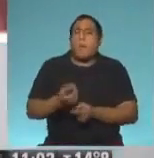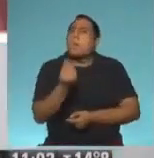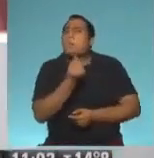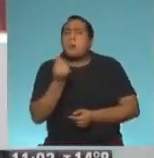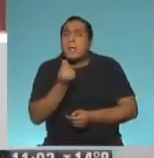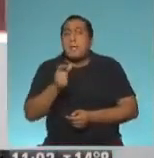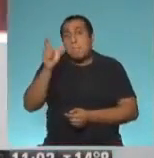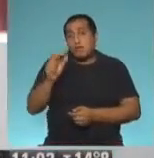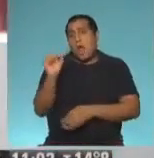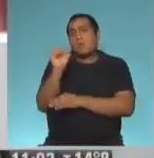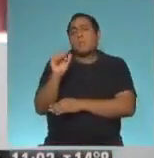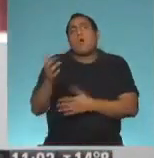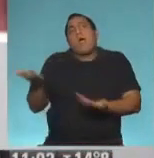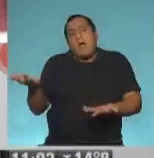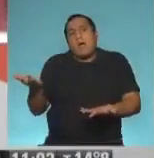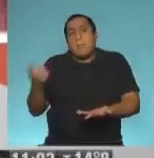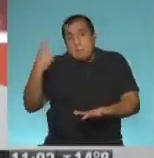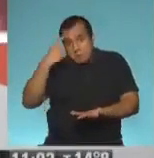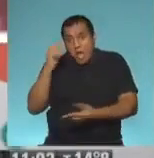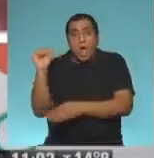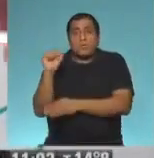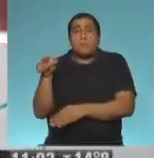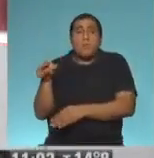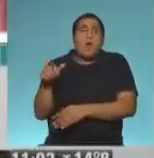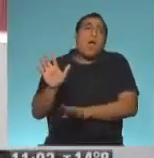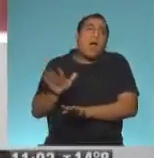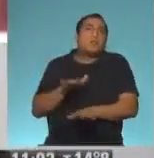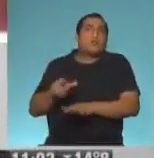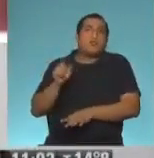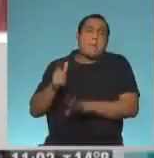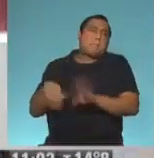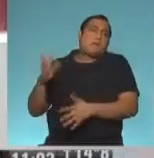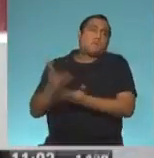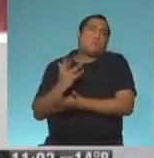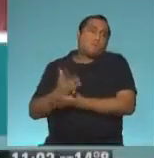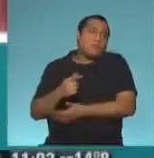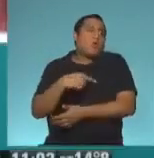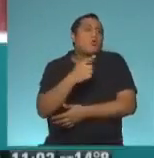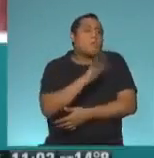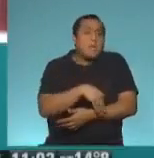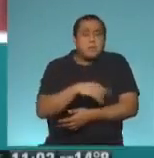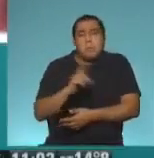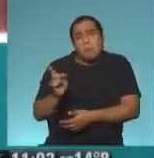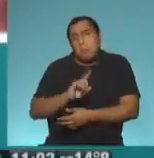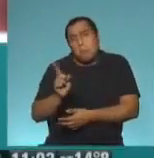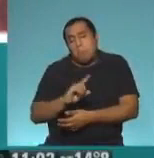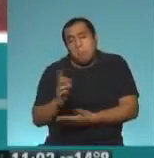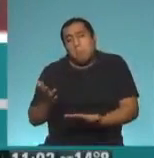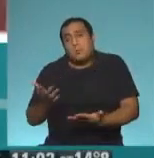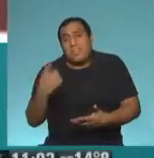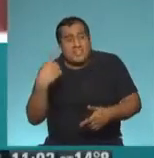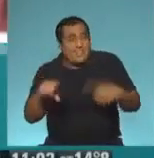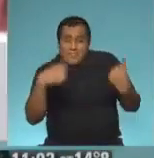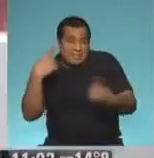una persona con autismo quiere decir que esta situación le afectó más o menos que a los demás, porque hemos visto